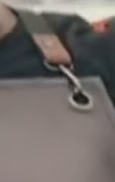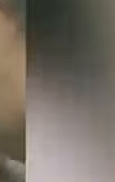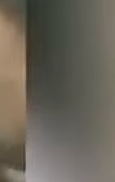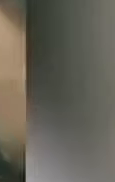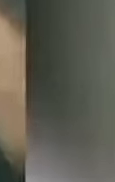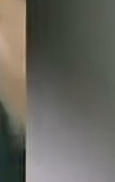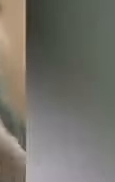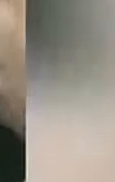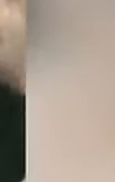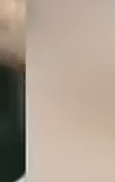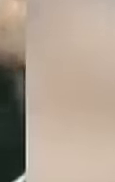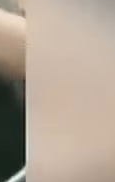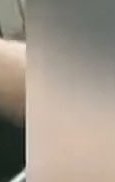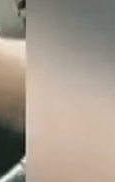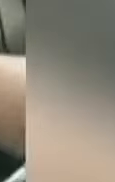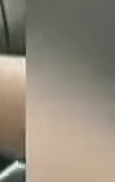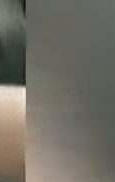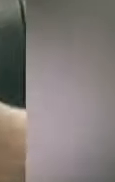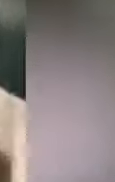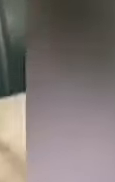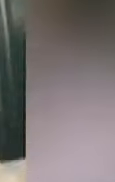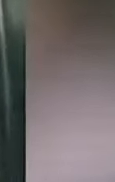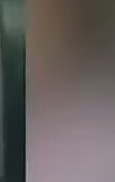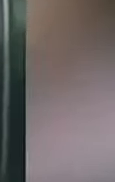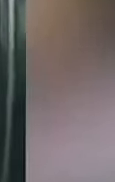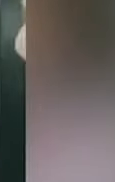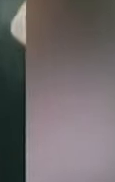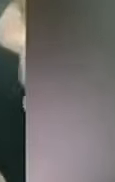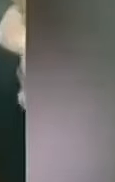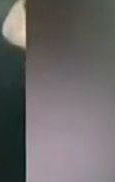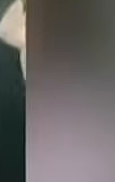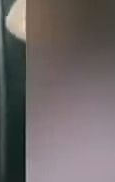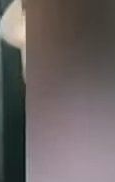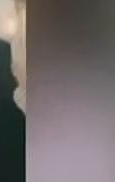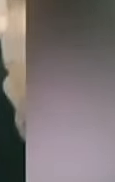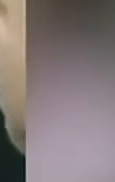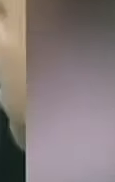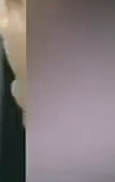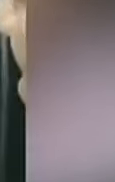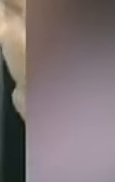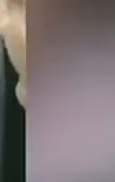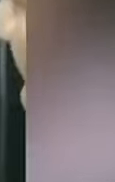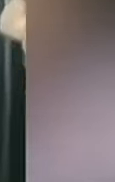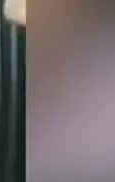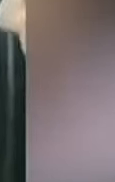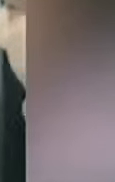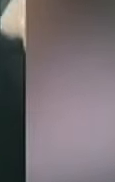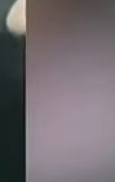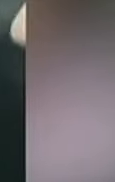crédito. José. El lunes. Aquí estoy. Trae el centro. José Sanabria.